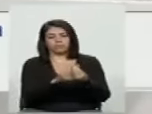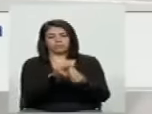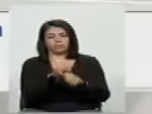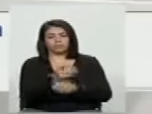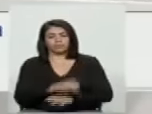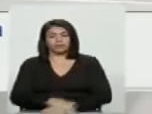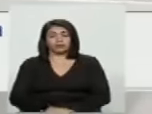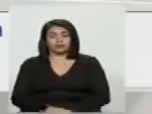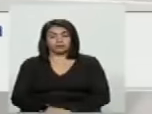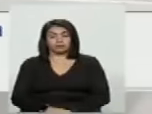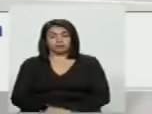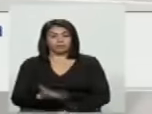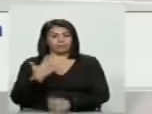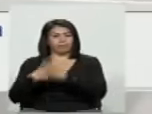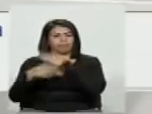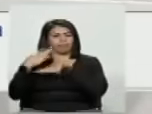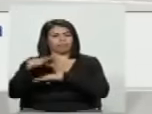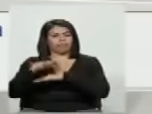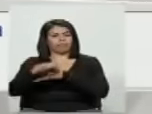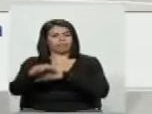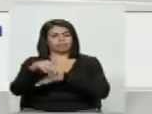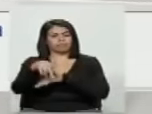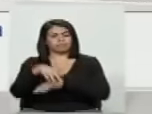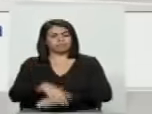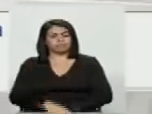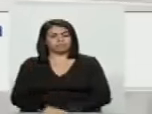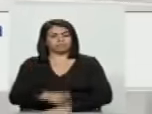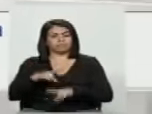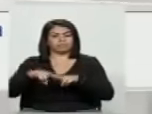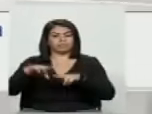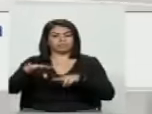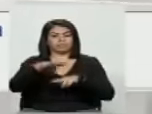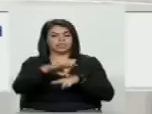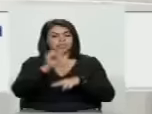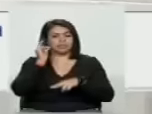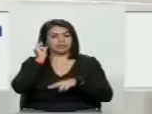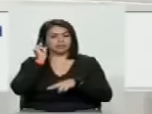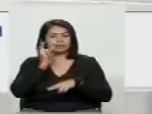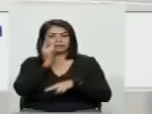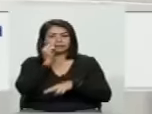que se la pasaba en aquella isla con niñas y niños.